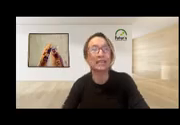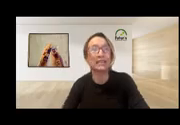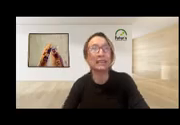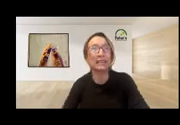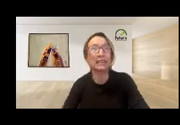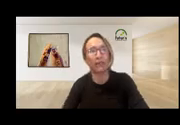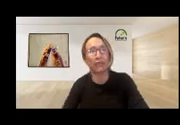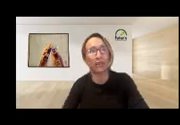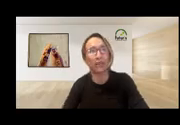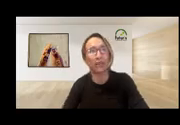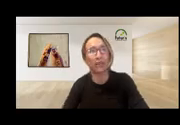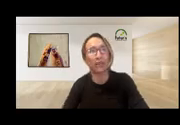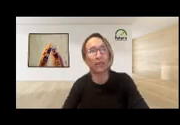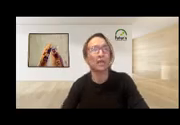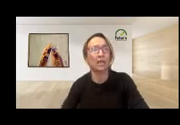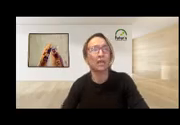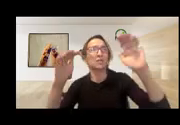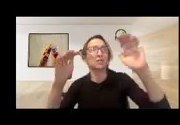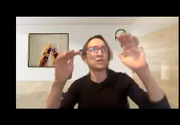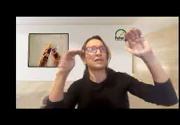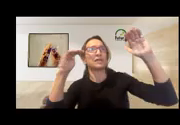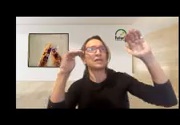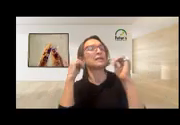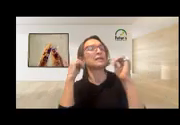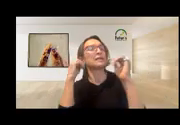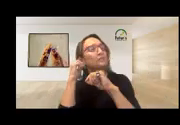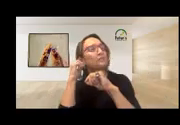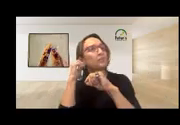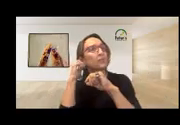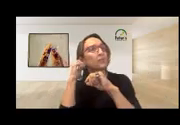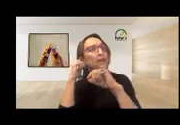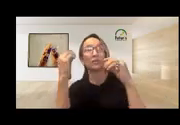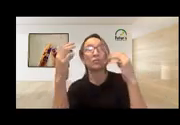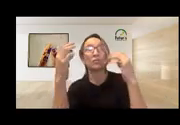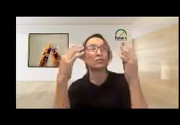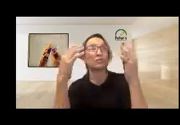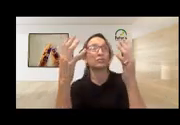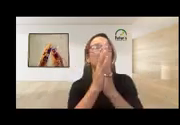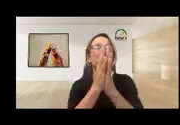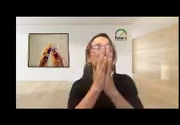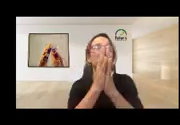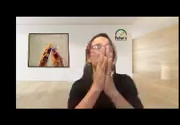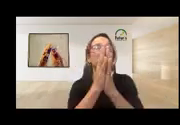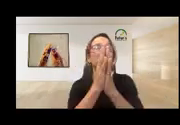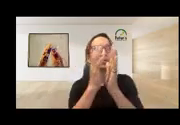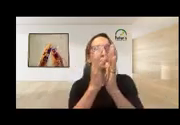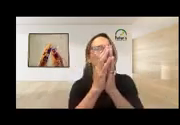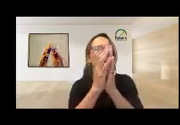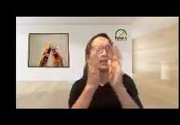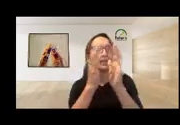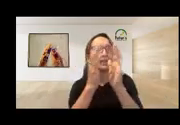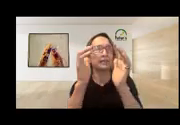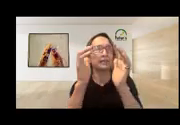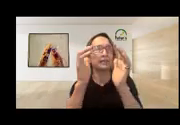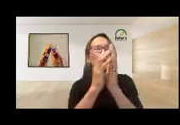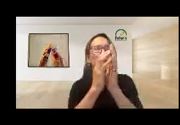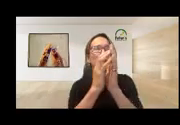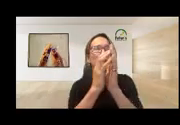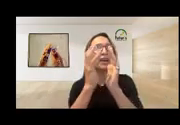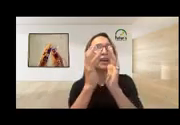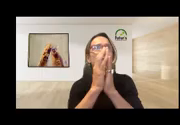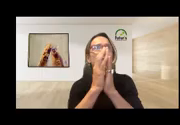porque necesita de un clima más frío. Entonces, esos son, ¿verdad? Los hallazgos que